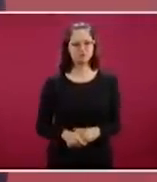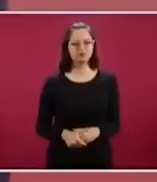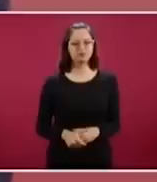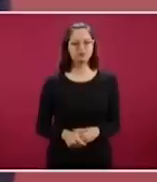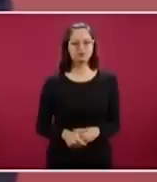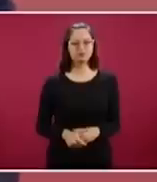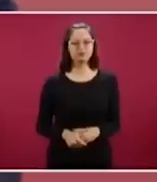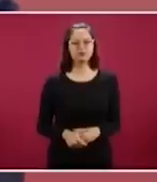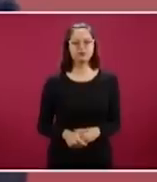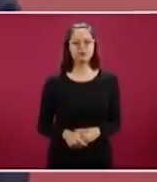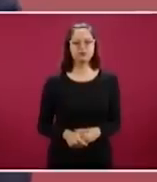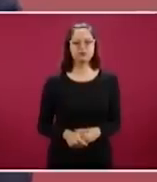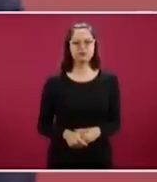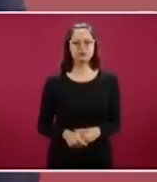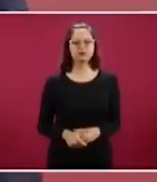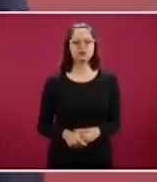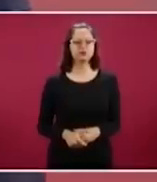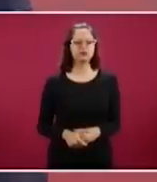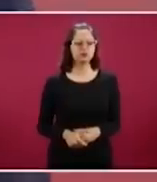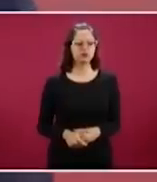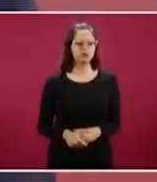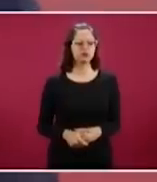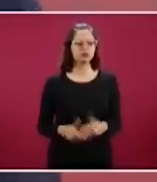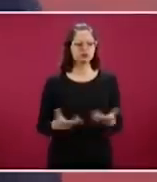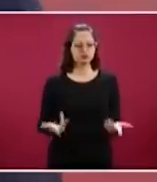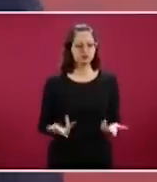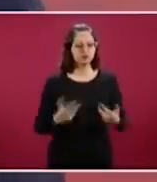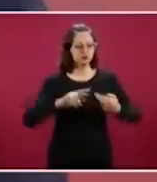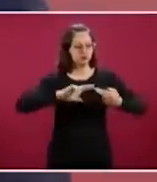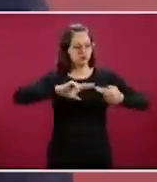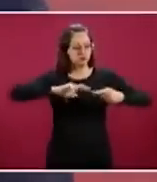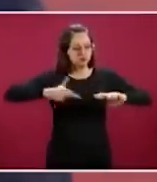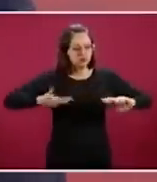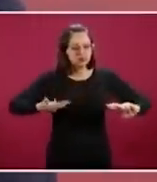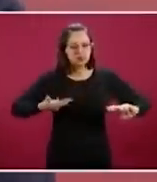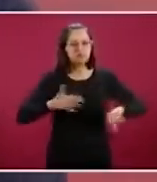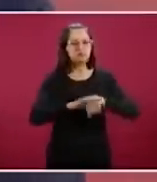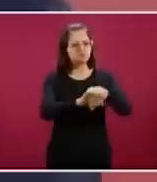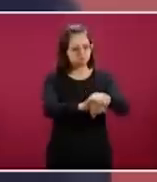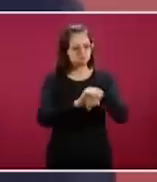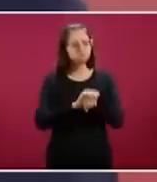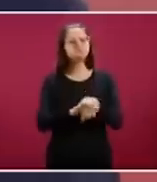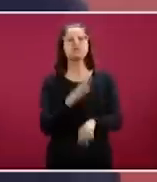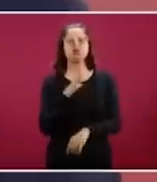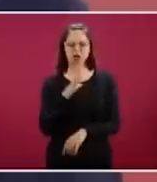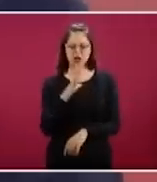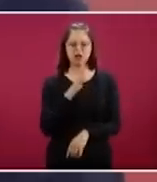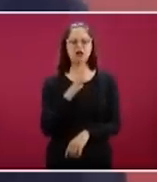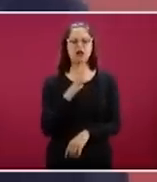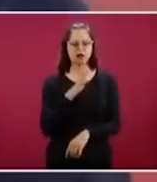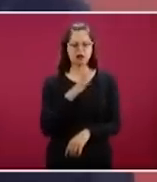Hay una relación, les diría, de amistad.